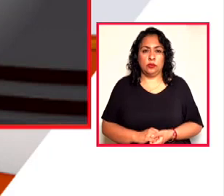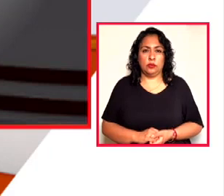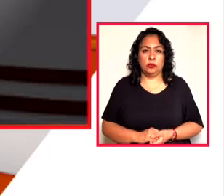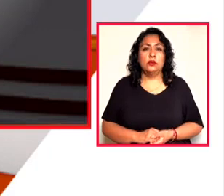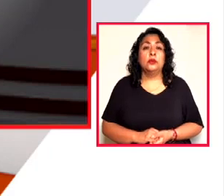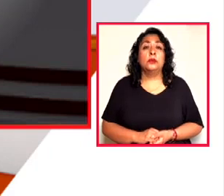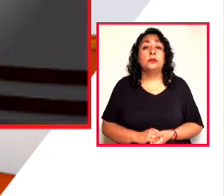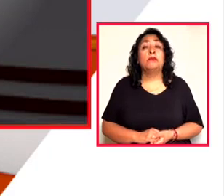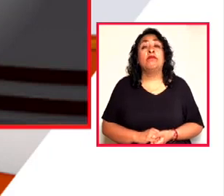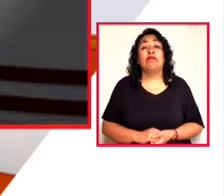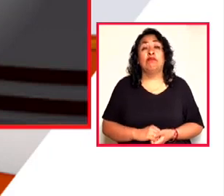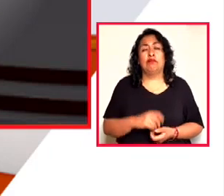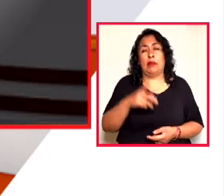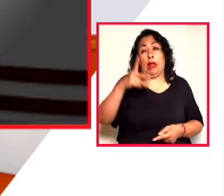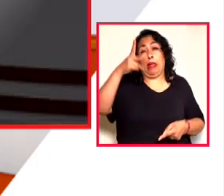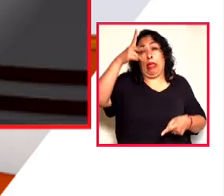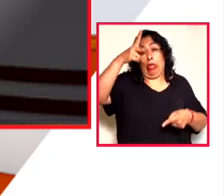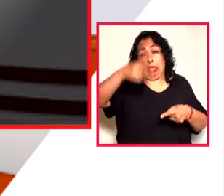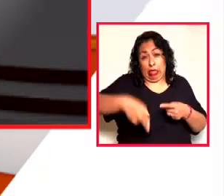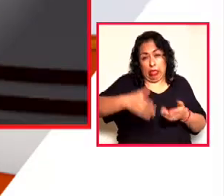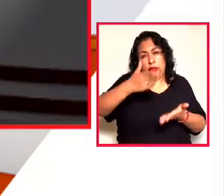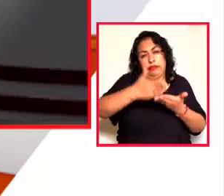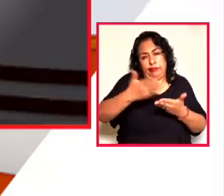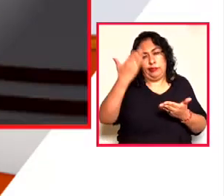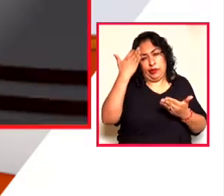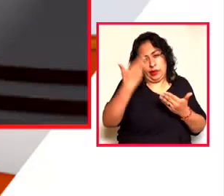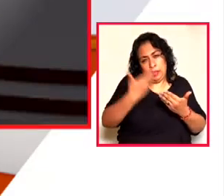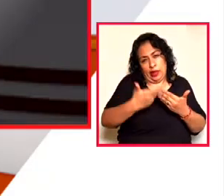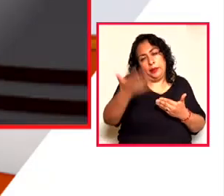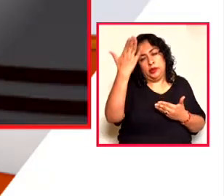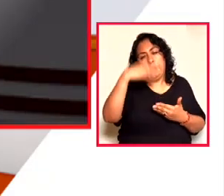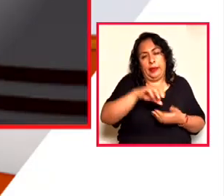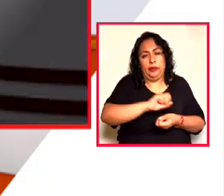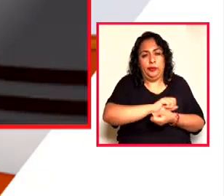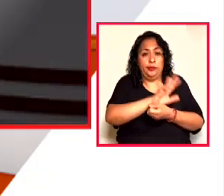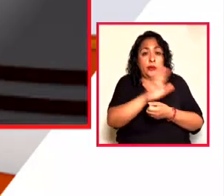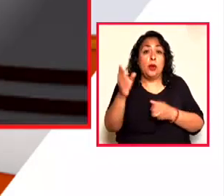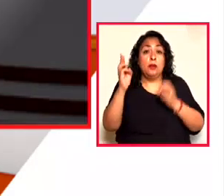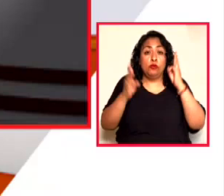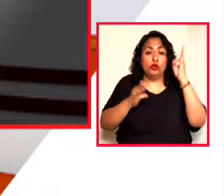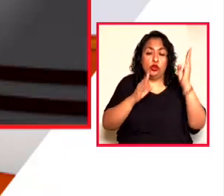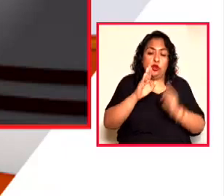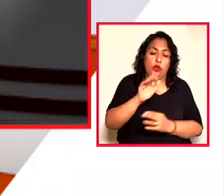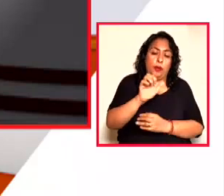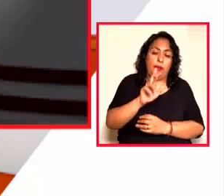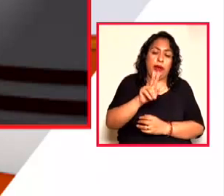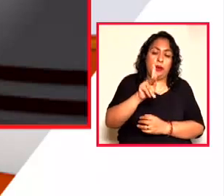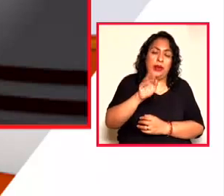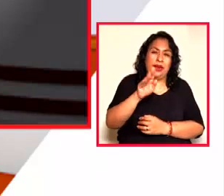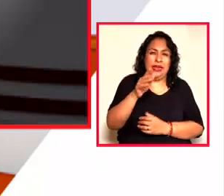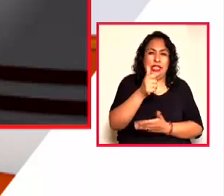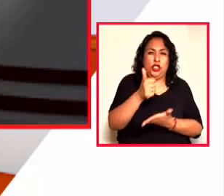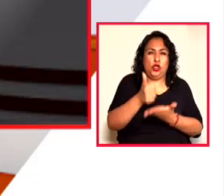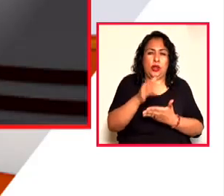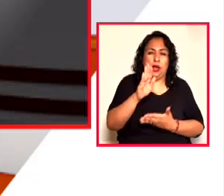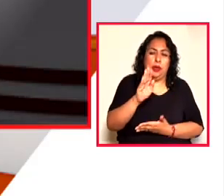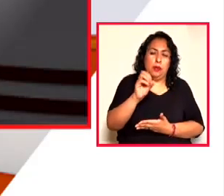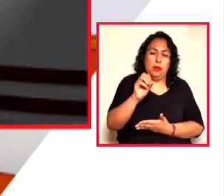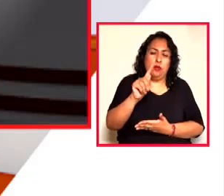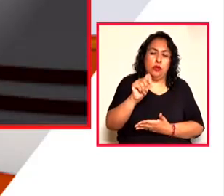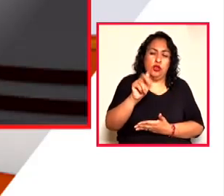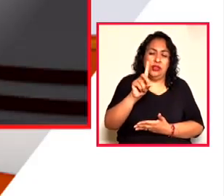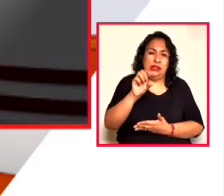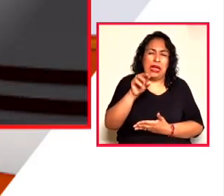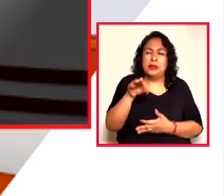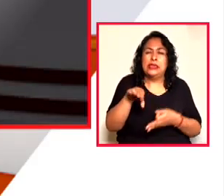Tras una larga pausa, todos lo sabemos, por motivos del confinamiento, el Museo Barberini de la ciudad de Potsdam, muy cerca de Berlín, abrió sus puertas ya